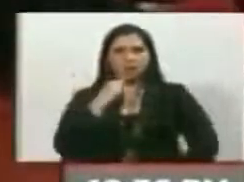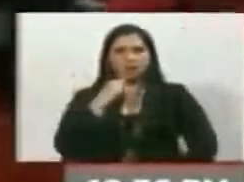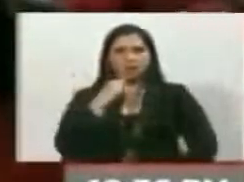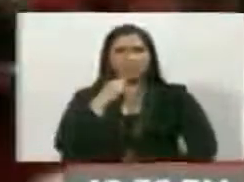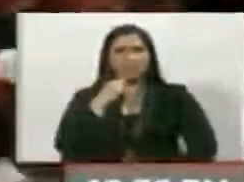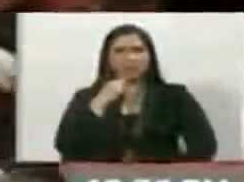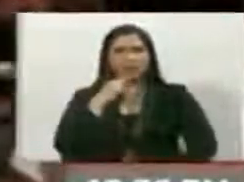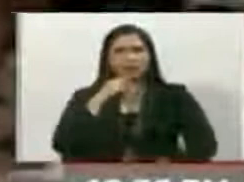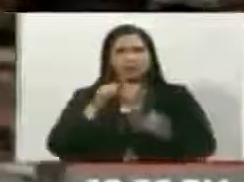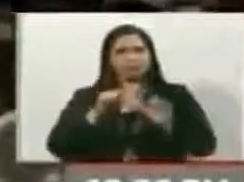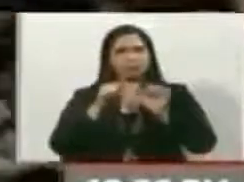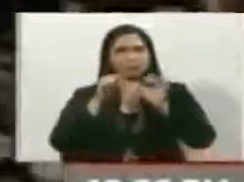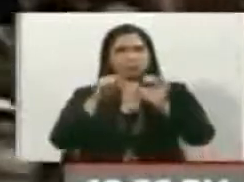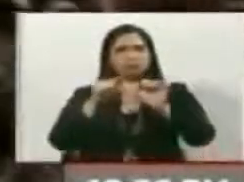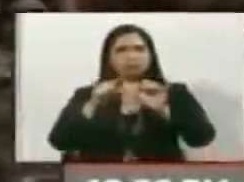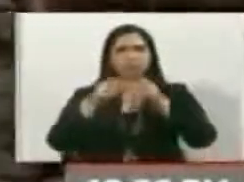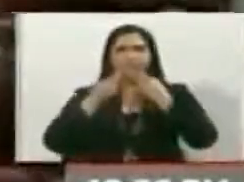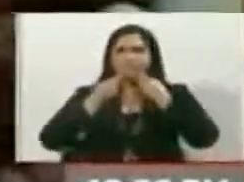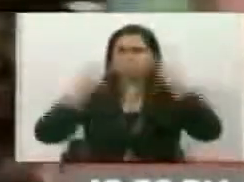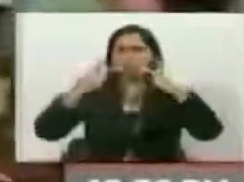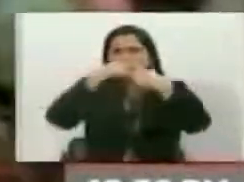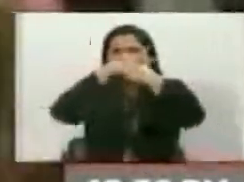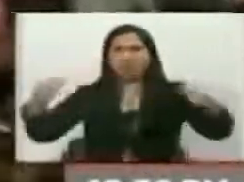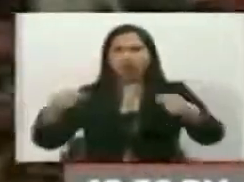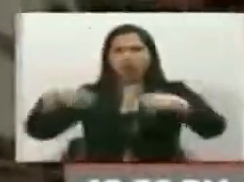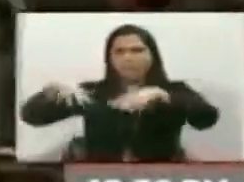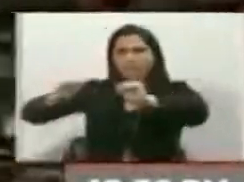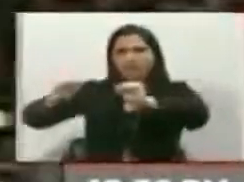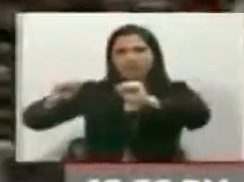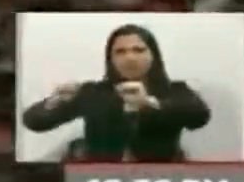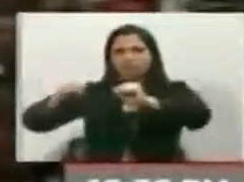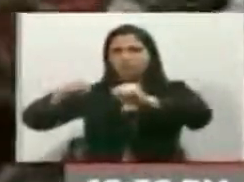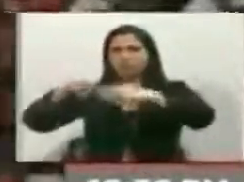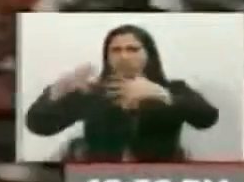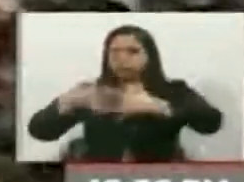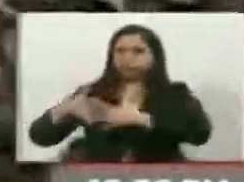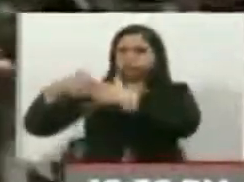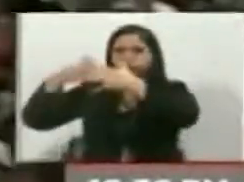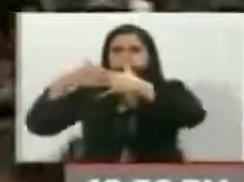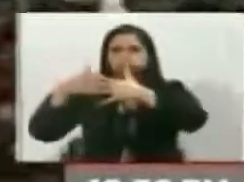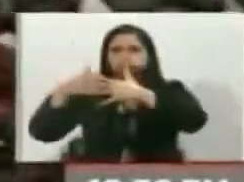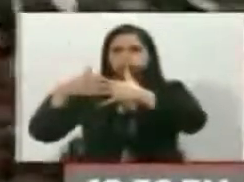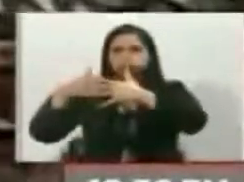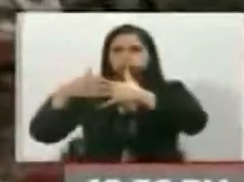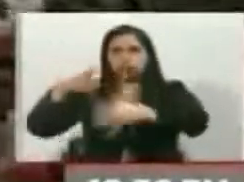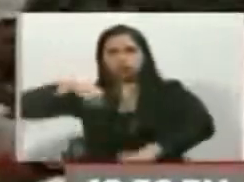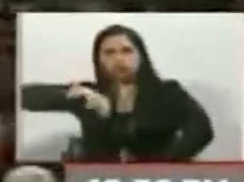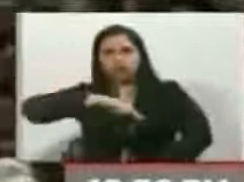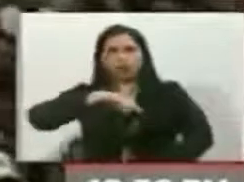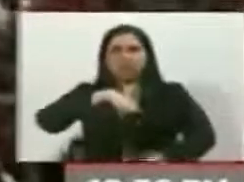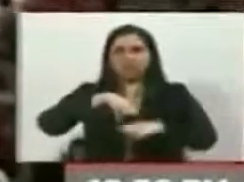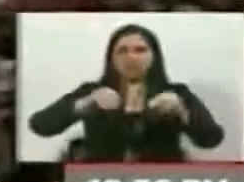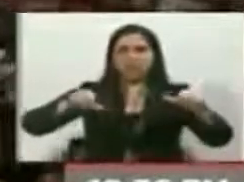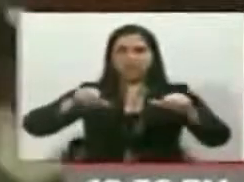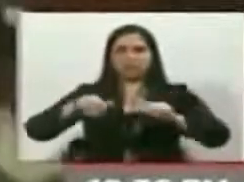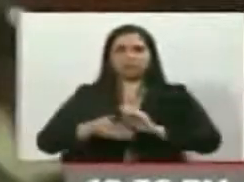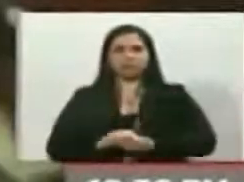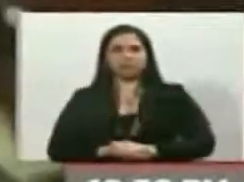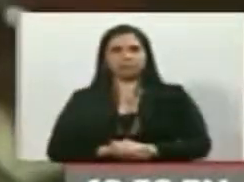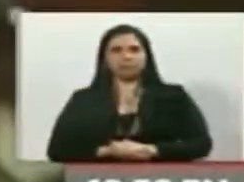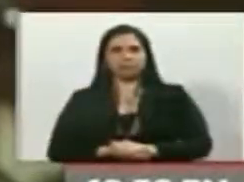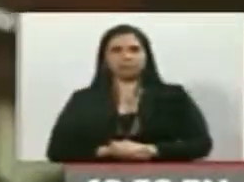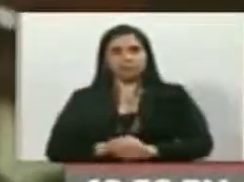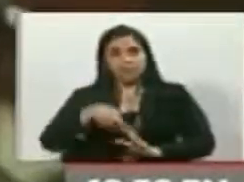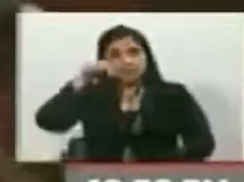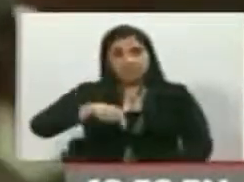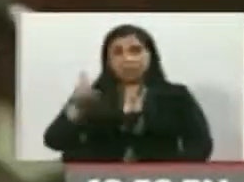para seguirle diciendo no al intervencionismo norteamericano en nuestra tierra. Aquí